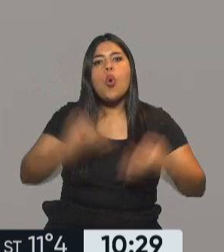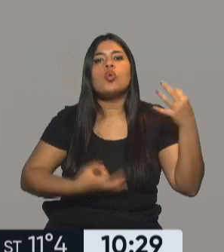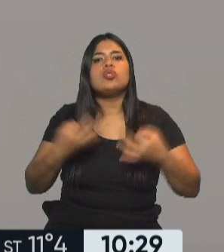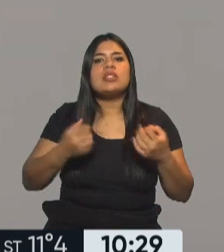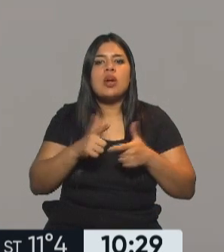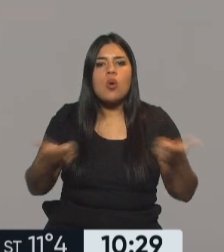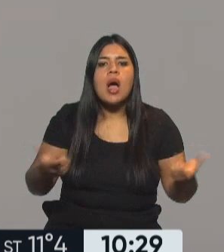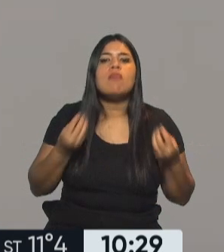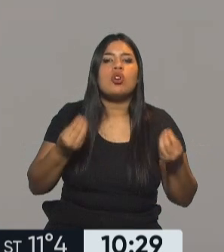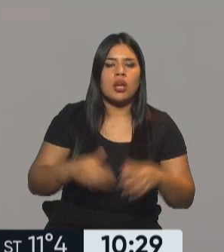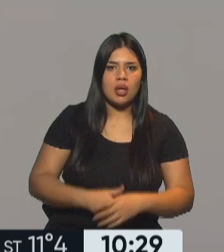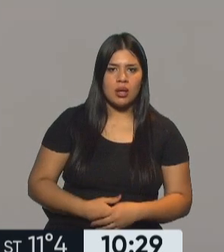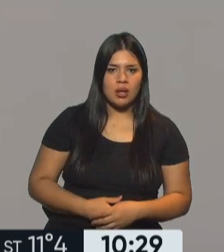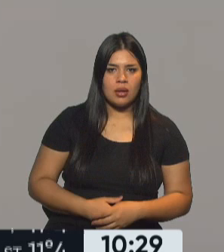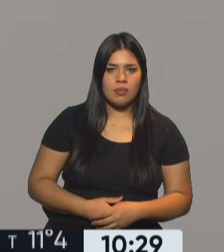impunidad,